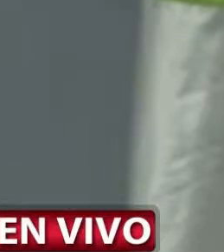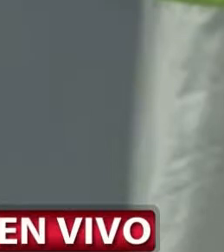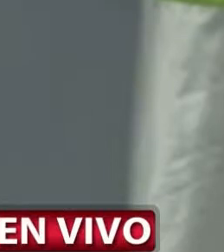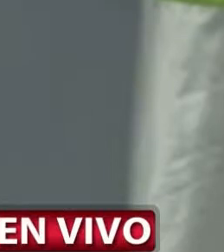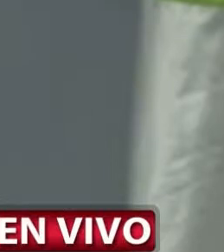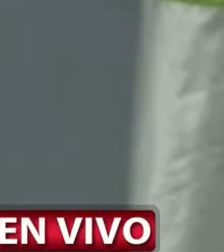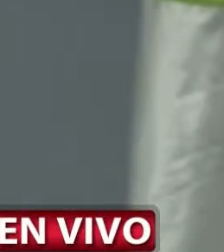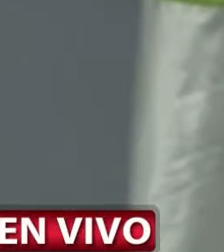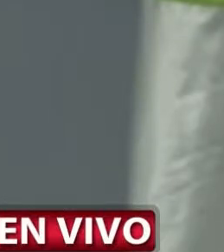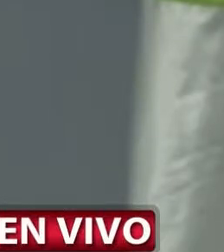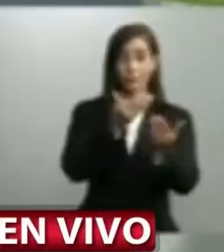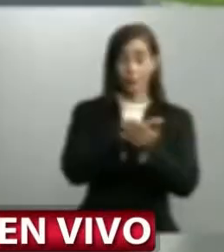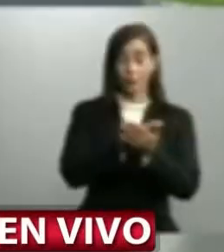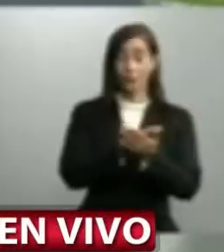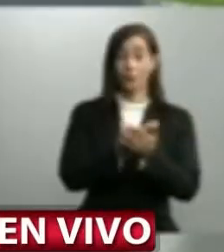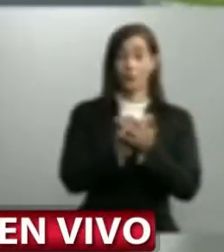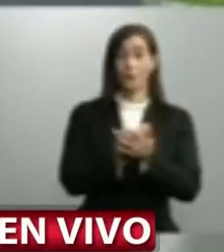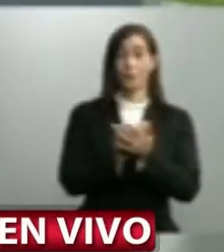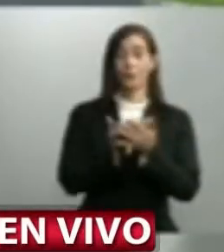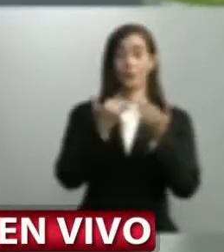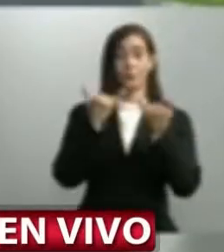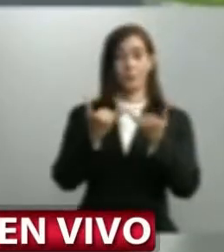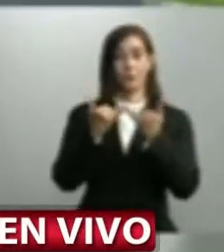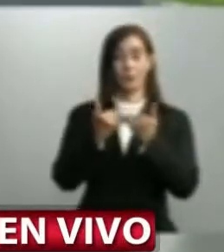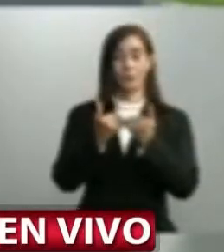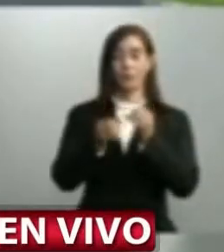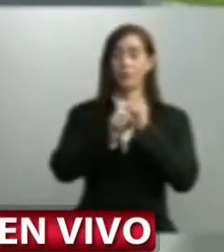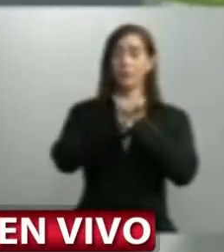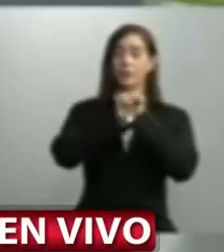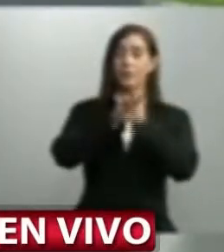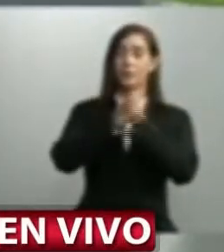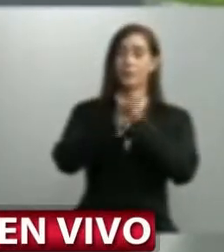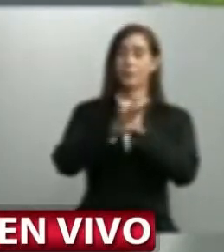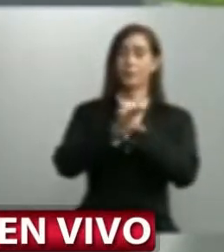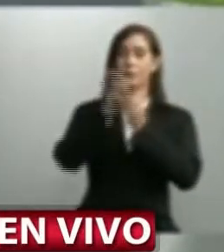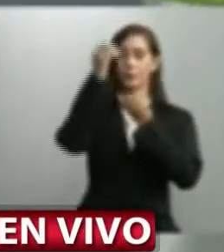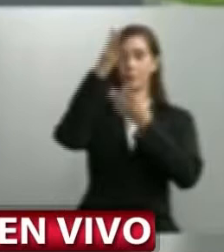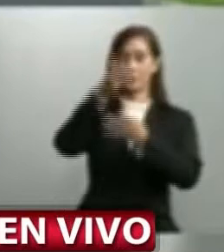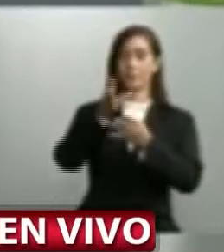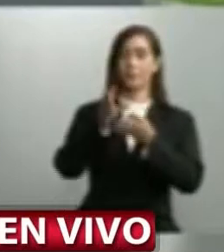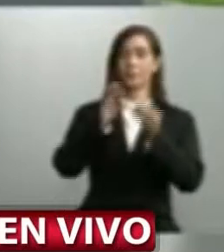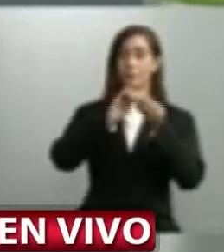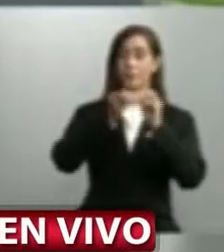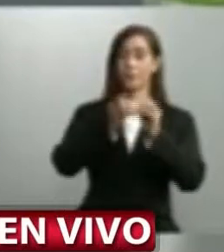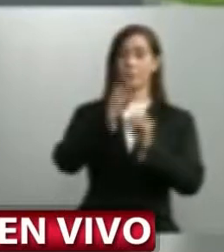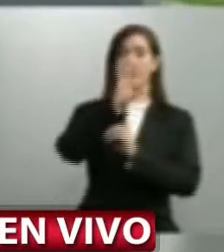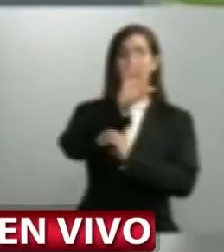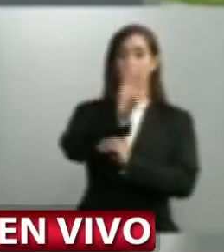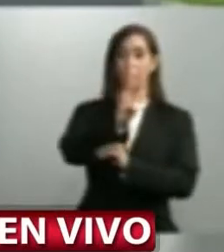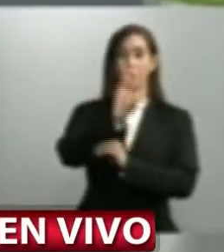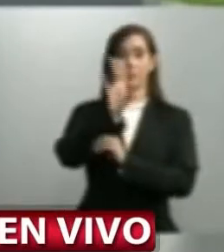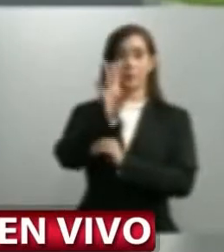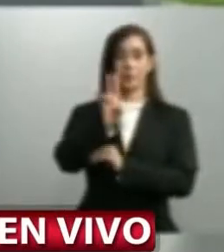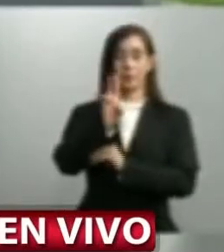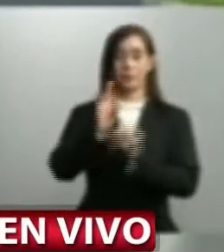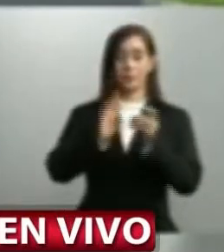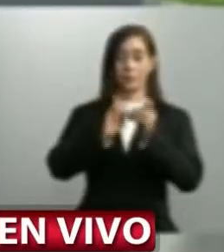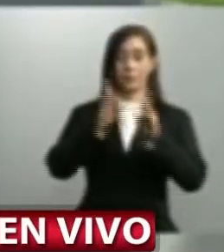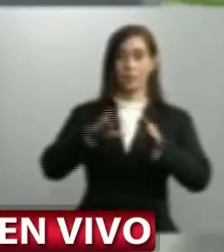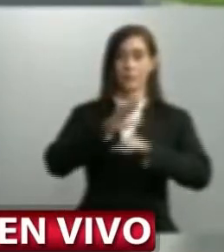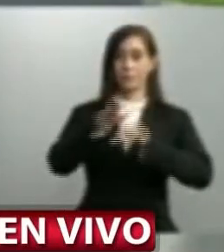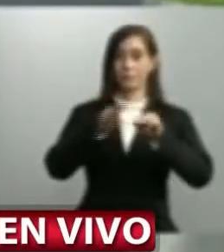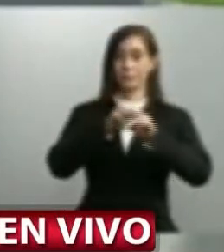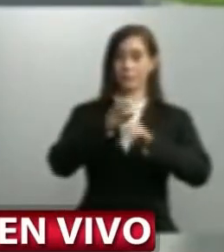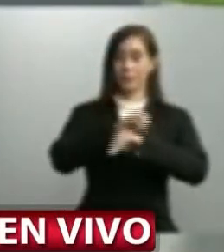bienvenidos todos y todas a la emisión del boletín número 67 de la Dirección General de Epidemiología